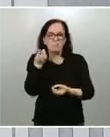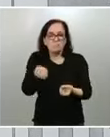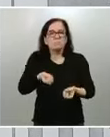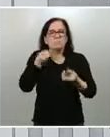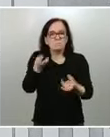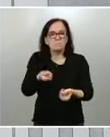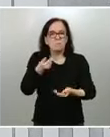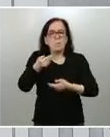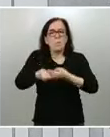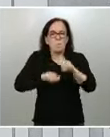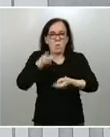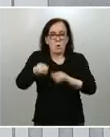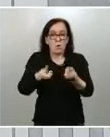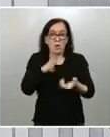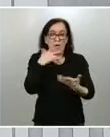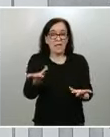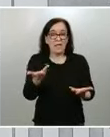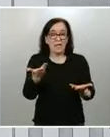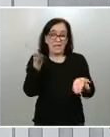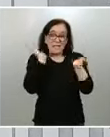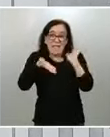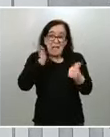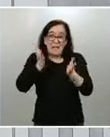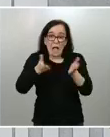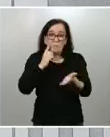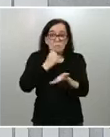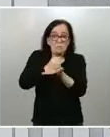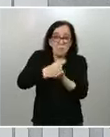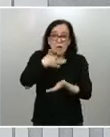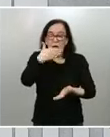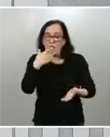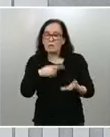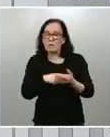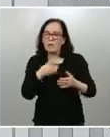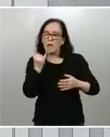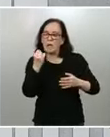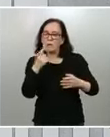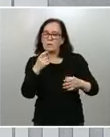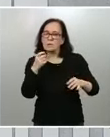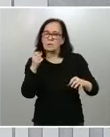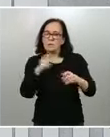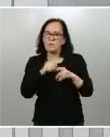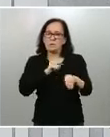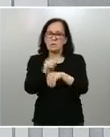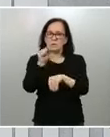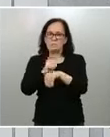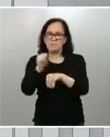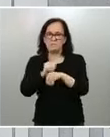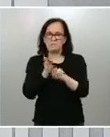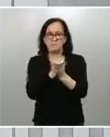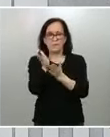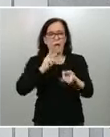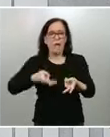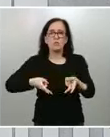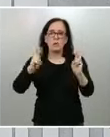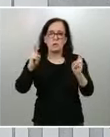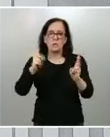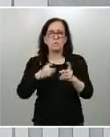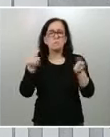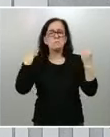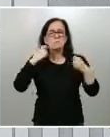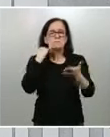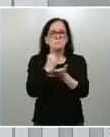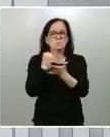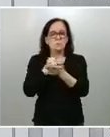mismas en cuanto a las terapias por lo mismo hay un fondo en que se patrocina diferenciado y autorizado varios ensayos clínicos más de 20